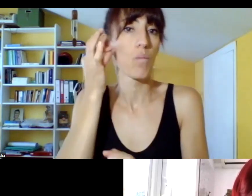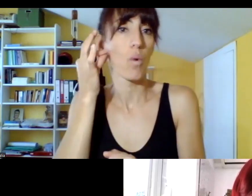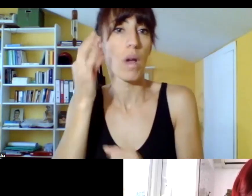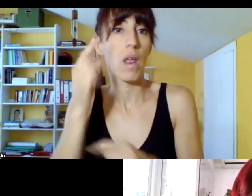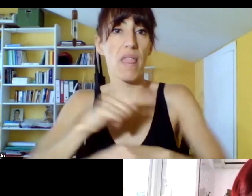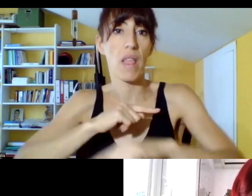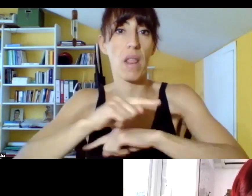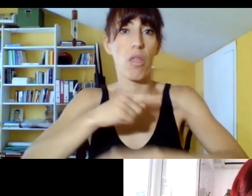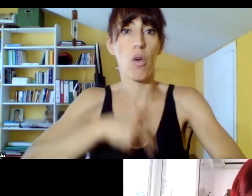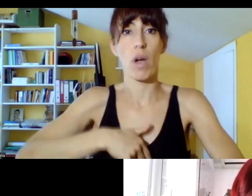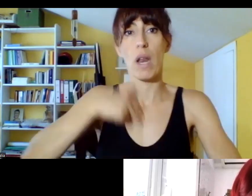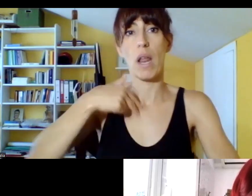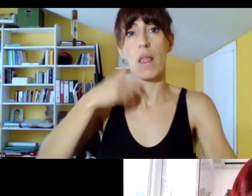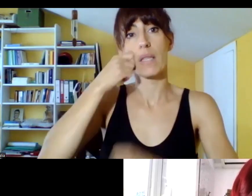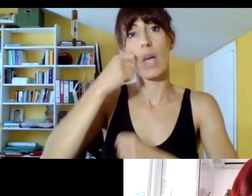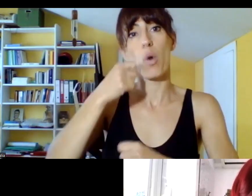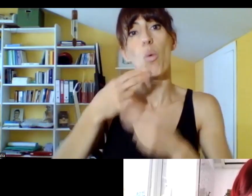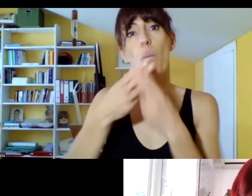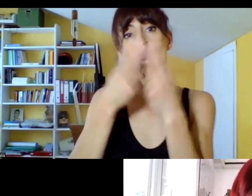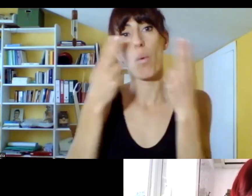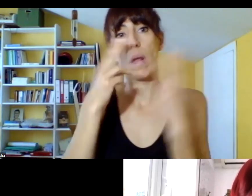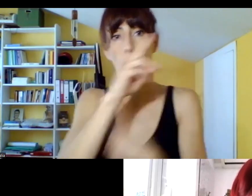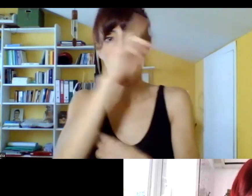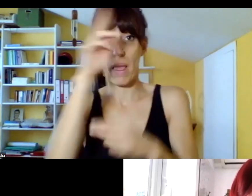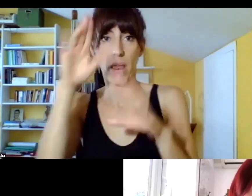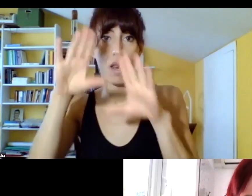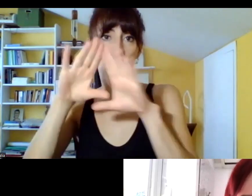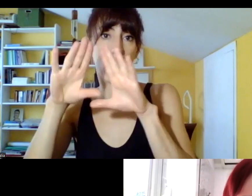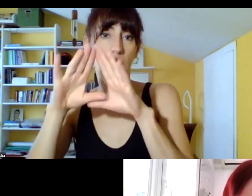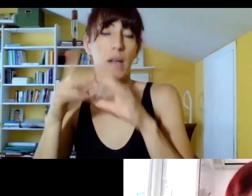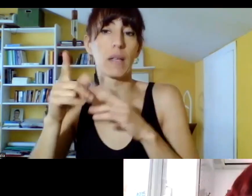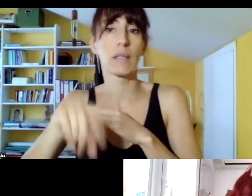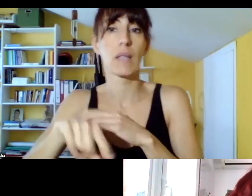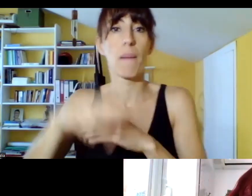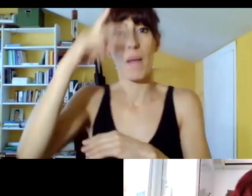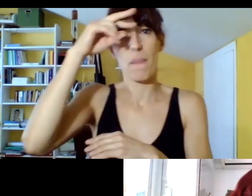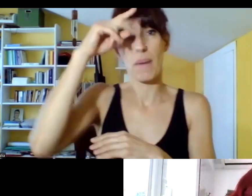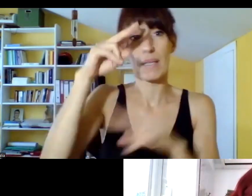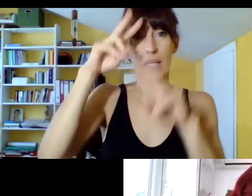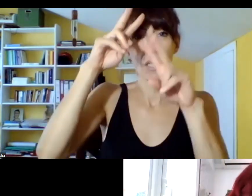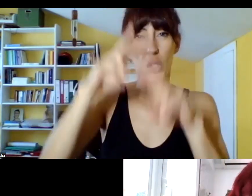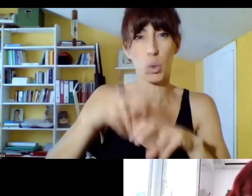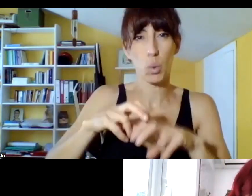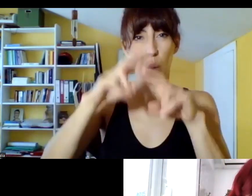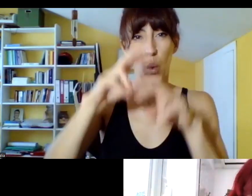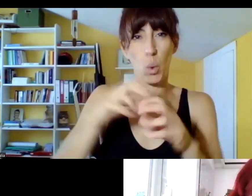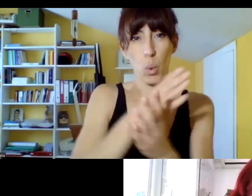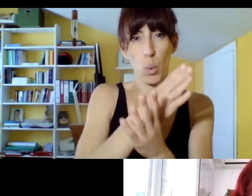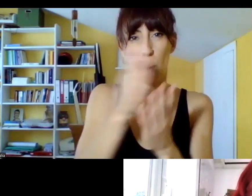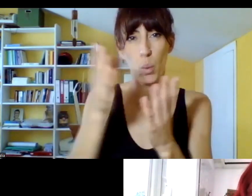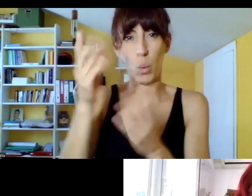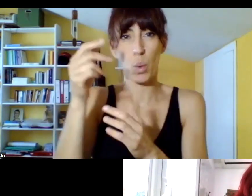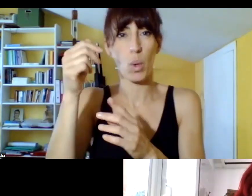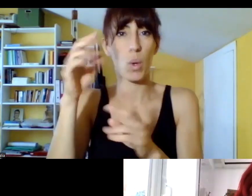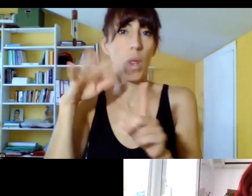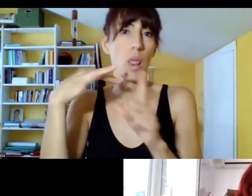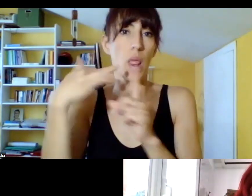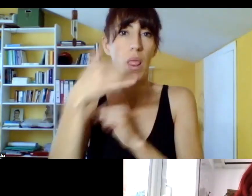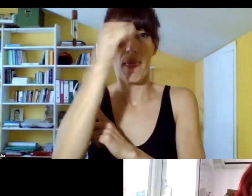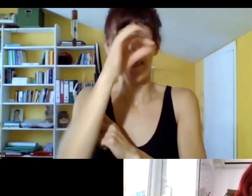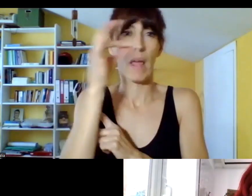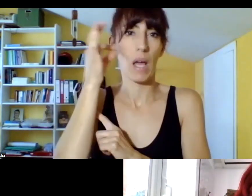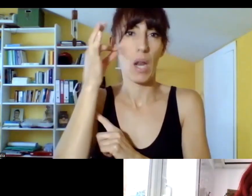Salud Pública en la Comunidad de Madrid, y es máster en estudios interdisciplinarios de género por la Universidad Autónoma de